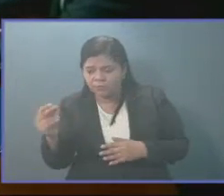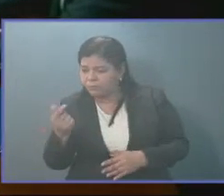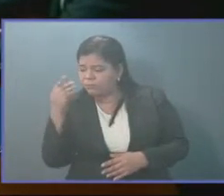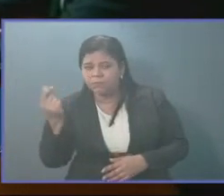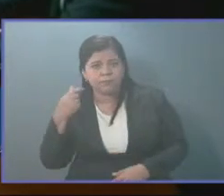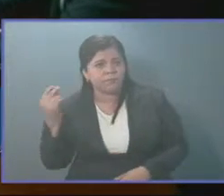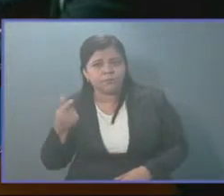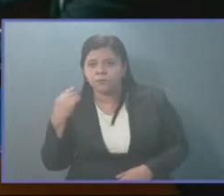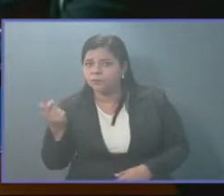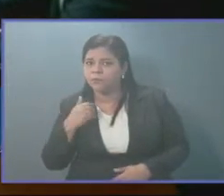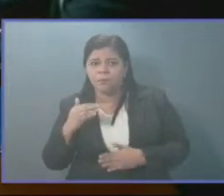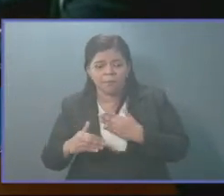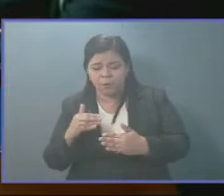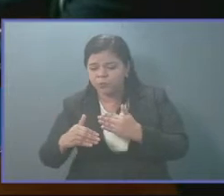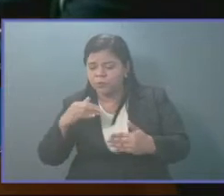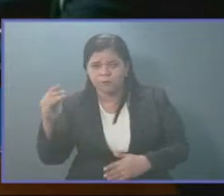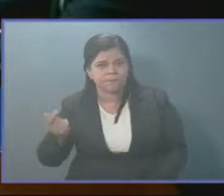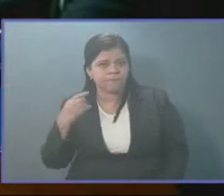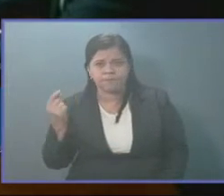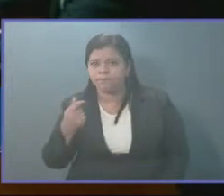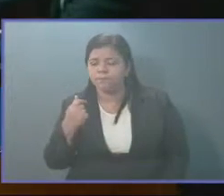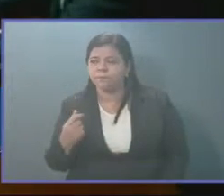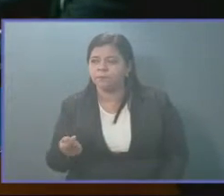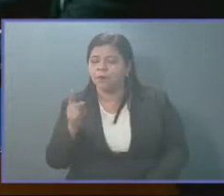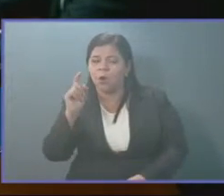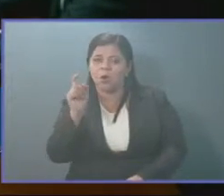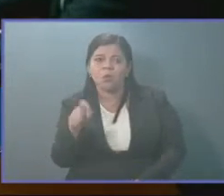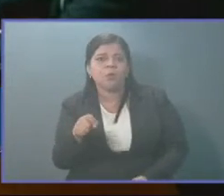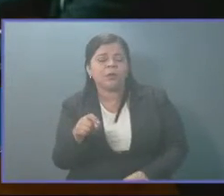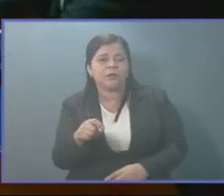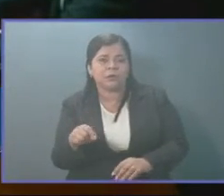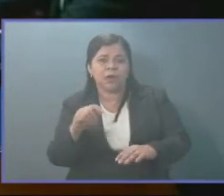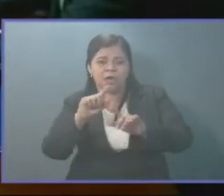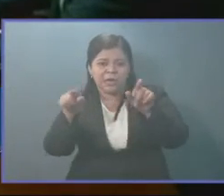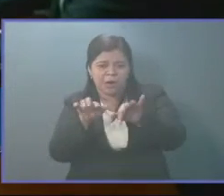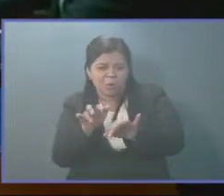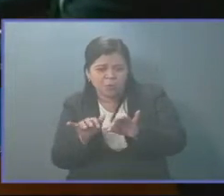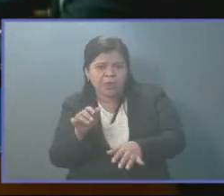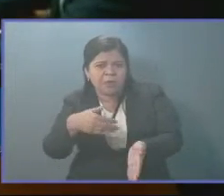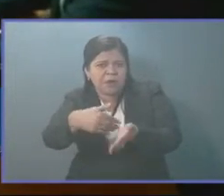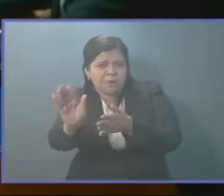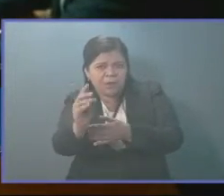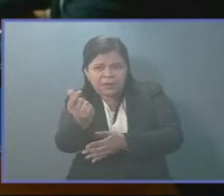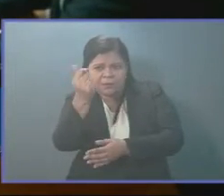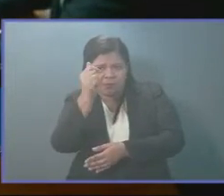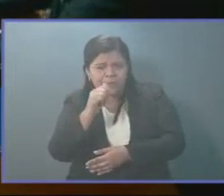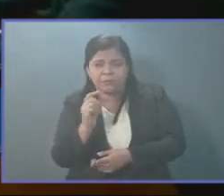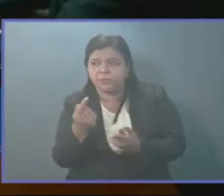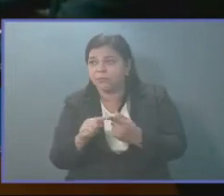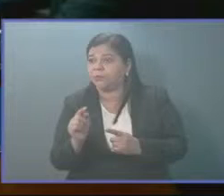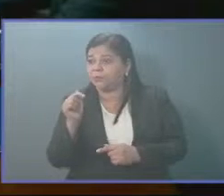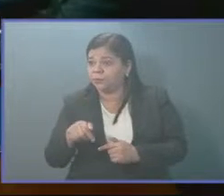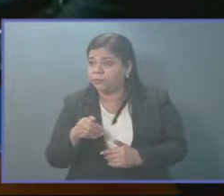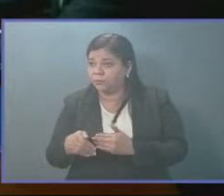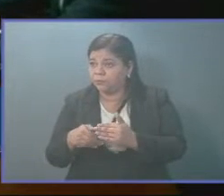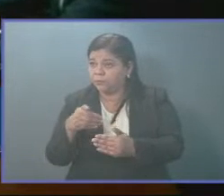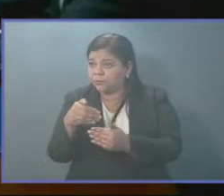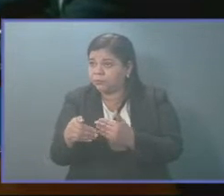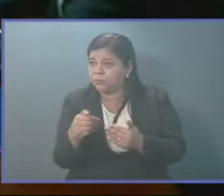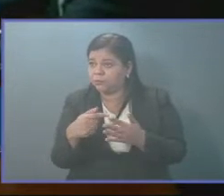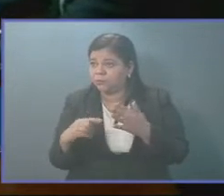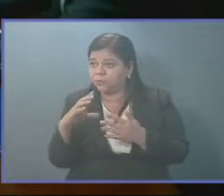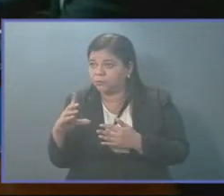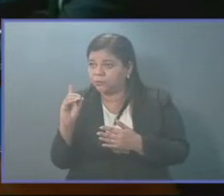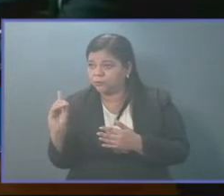podemos hacer esa diligencia así o con un clip en una computadora. Entonces este proceso o este código, este